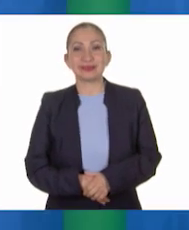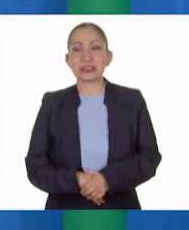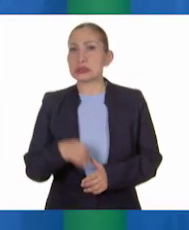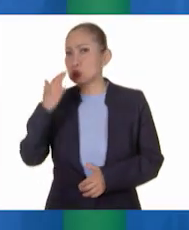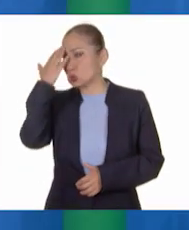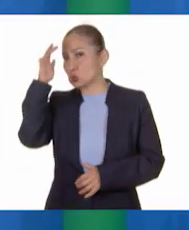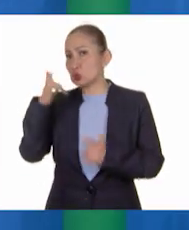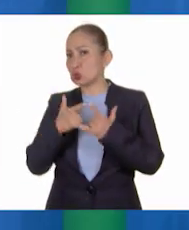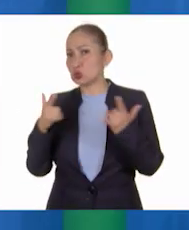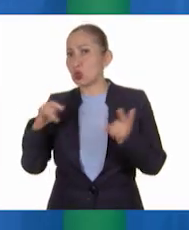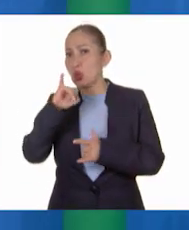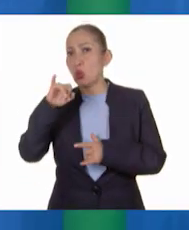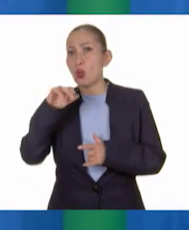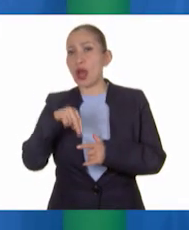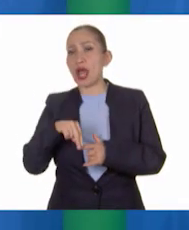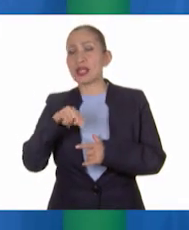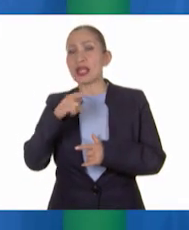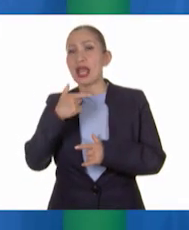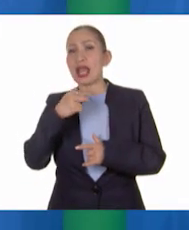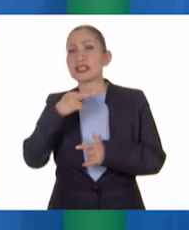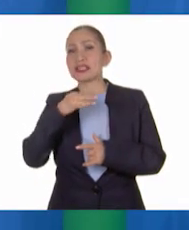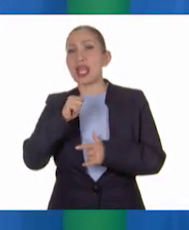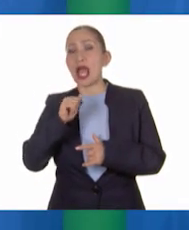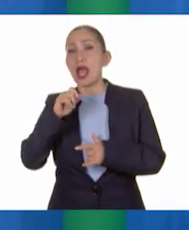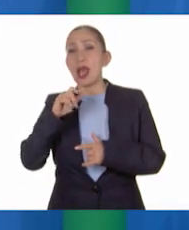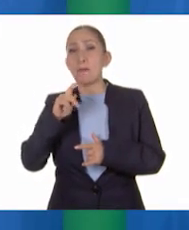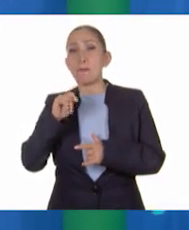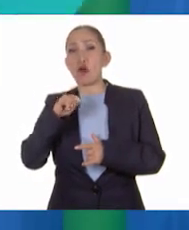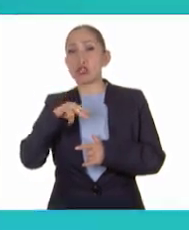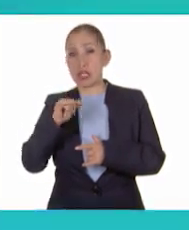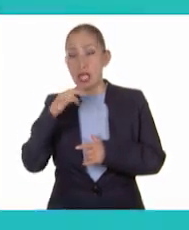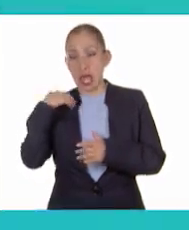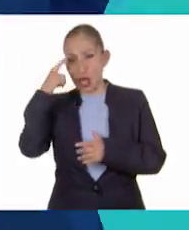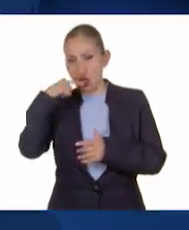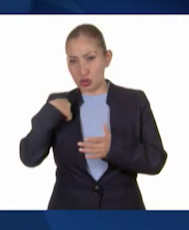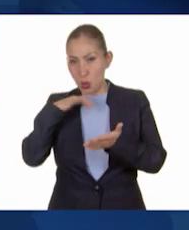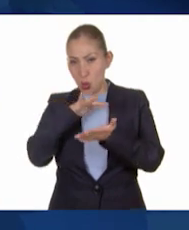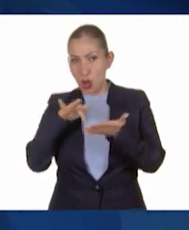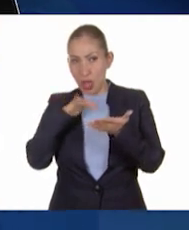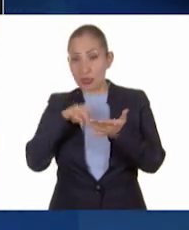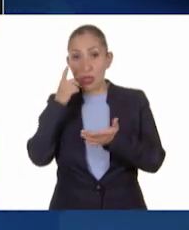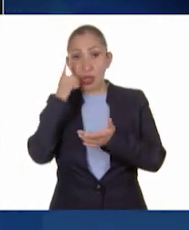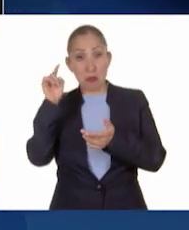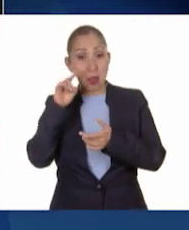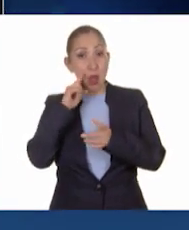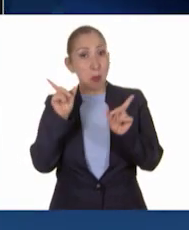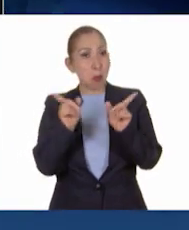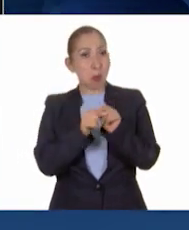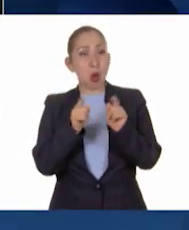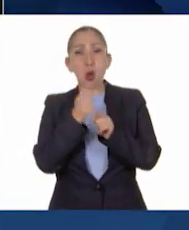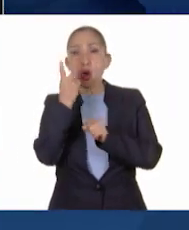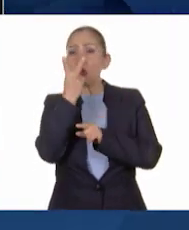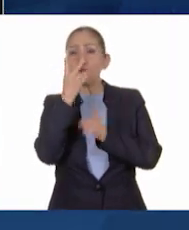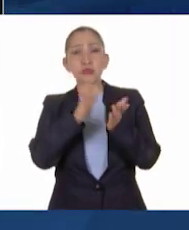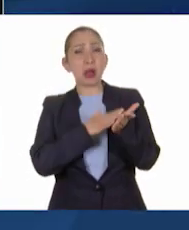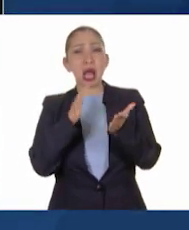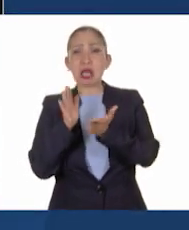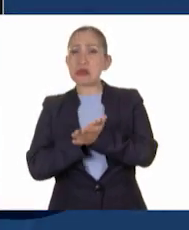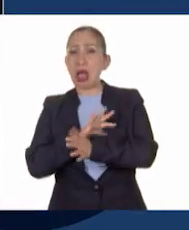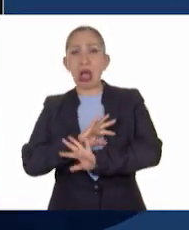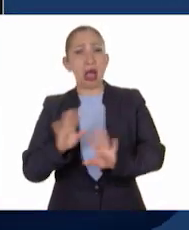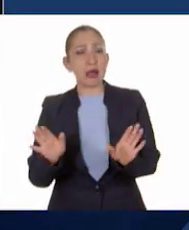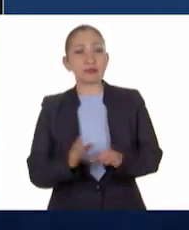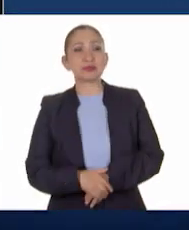conozco ese cuento de Juan García Ponce, pero en la noche lo voy a leer. Además, por lo que dices, es muy breve, son solo 2 páginas.